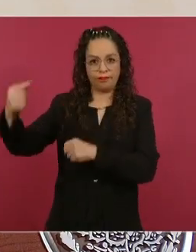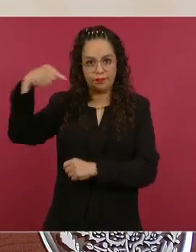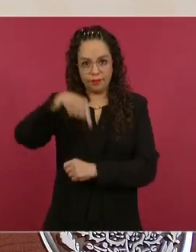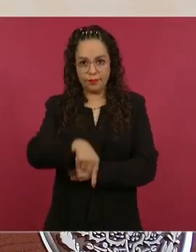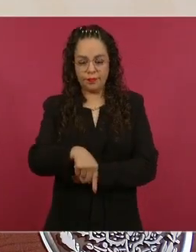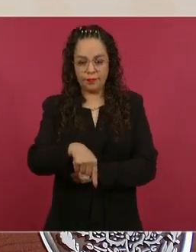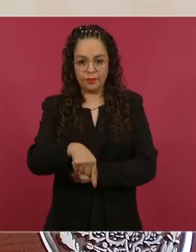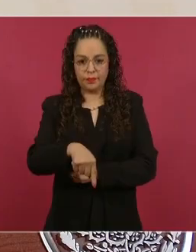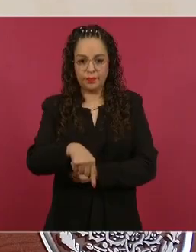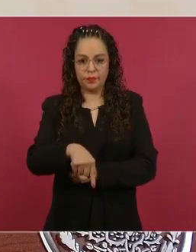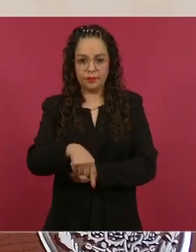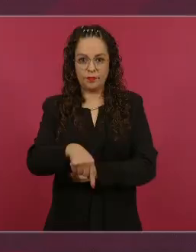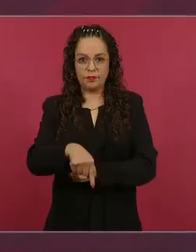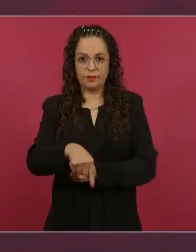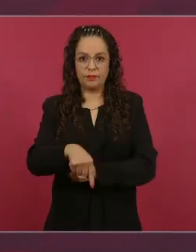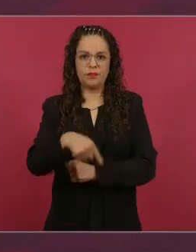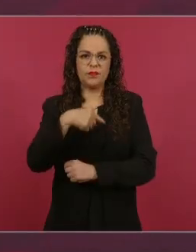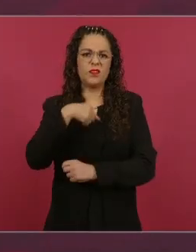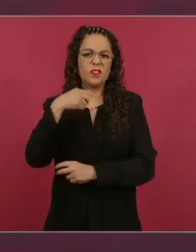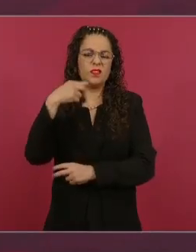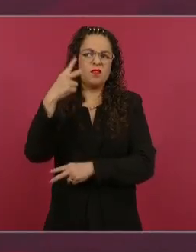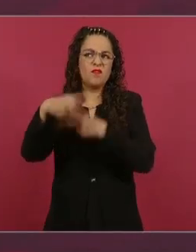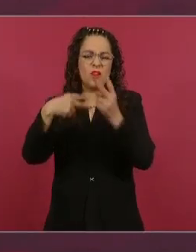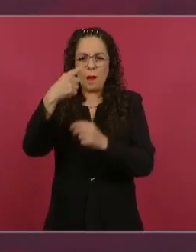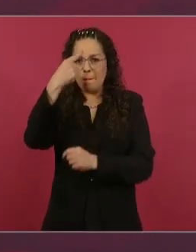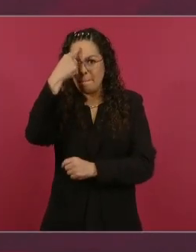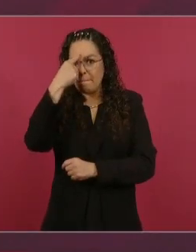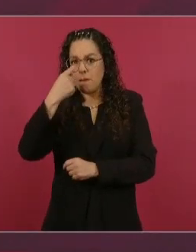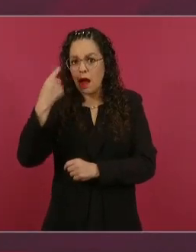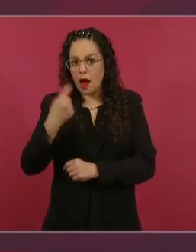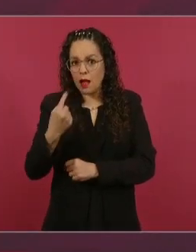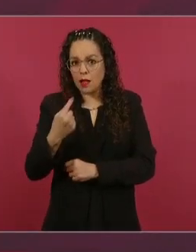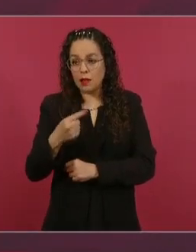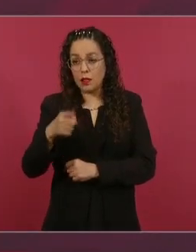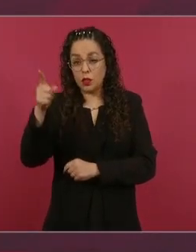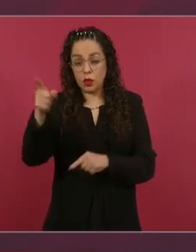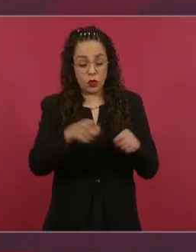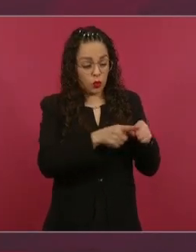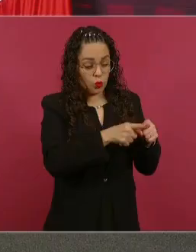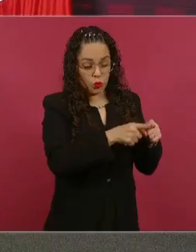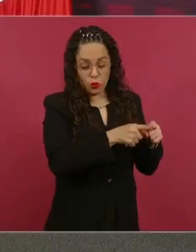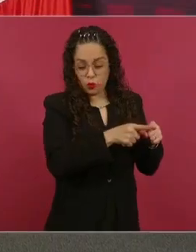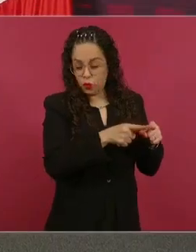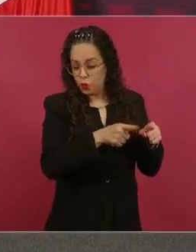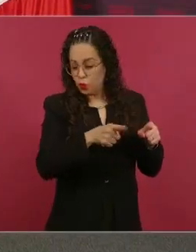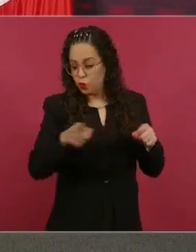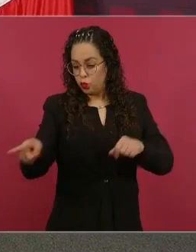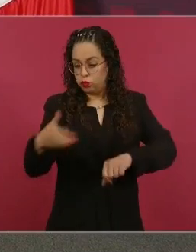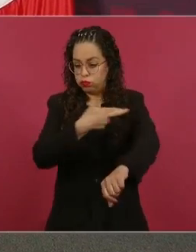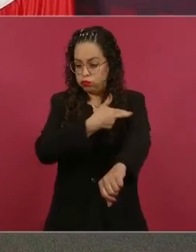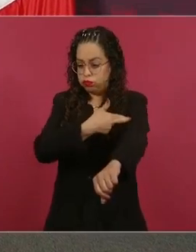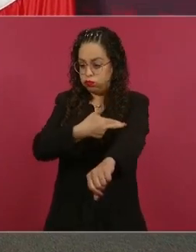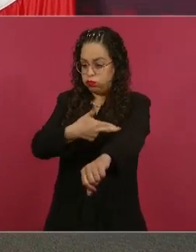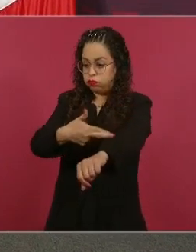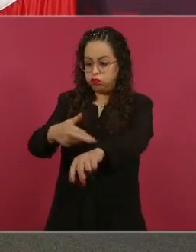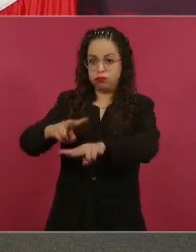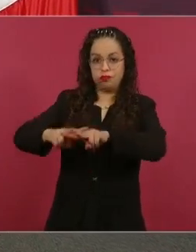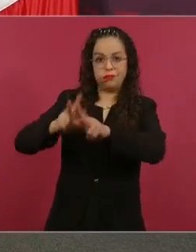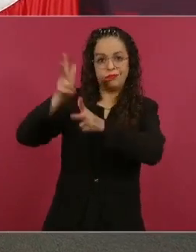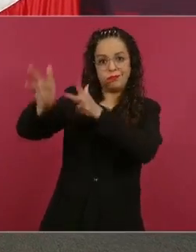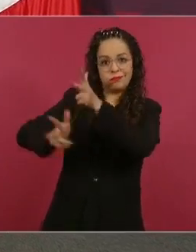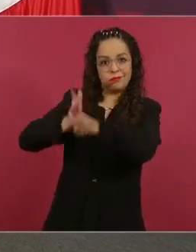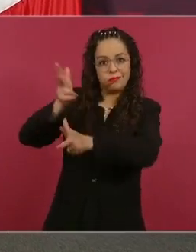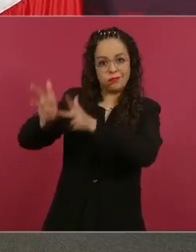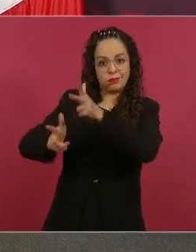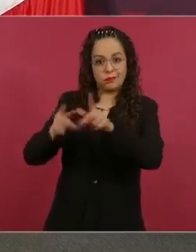porque voy a supervisar toda la línea del tren de Palenque. Ahí llega el Tren